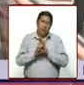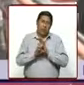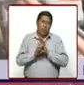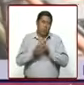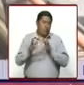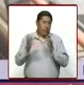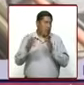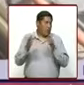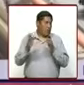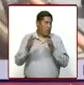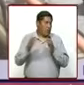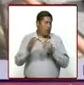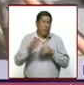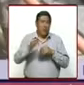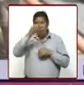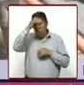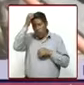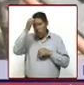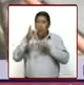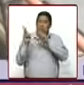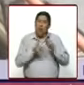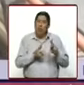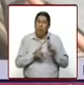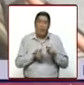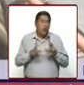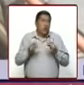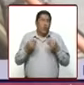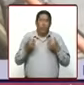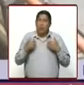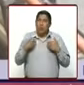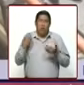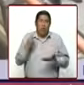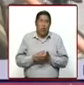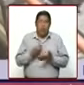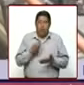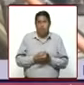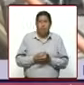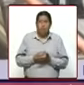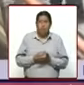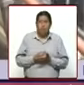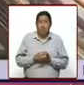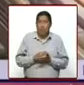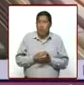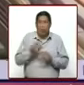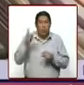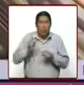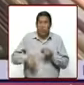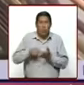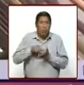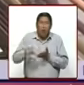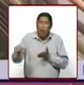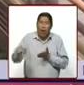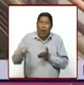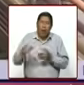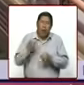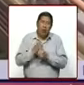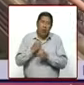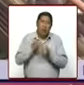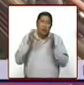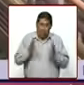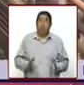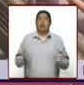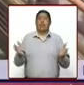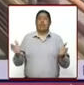municipio de Cobija, que no tiene recursos ni siquiera para pagar a sus empleados. Es una situación trágica, lo ha